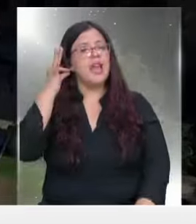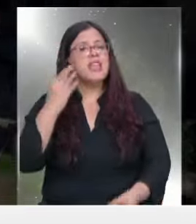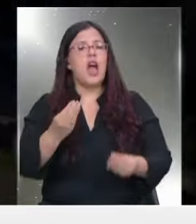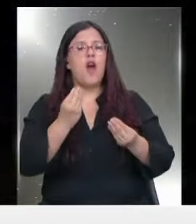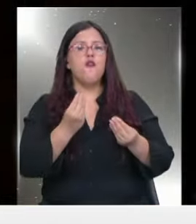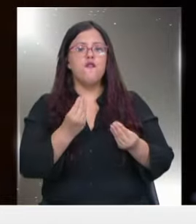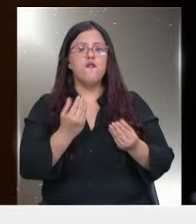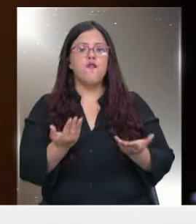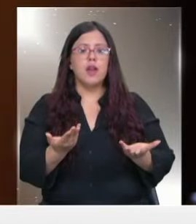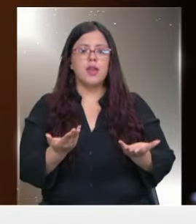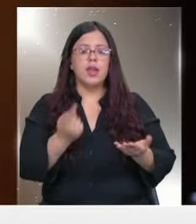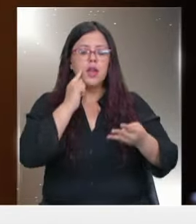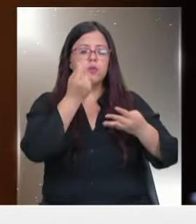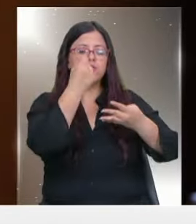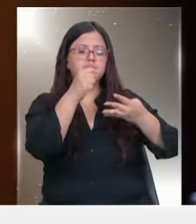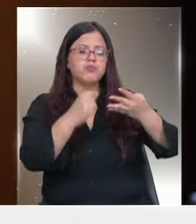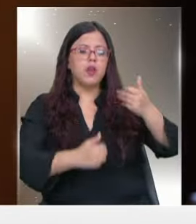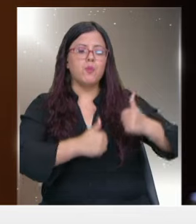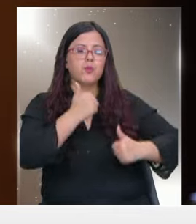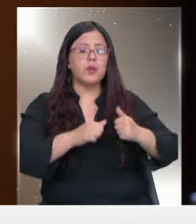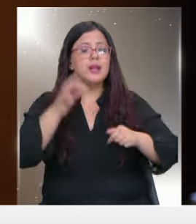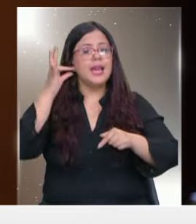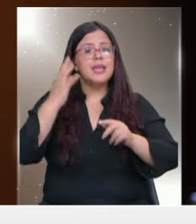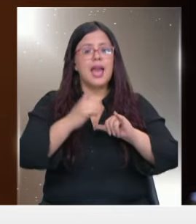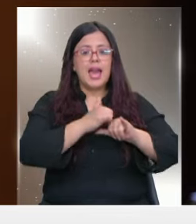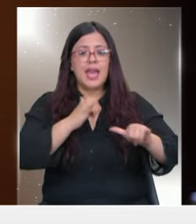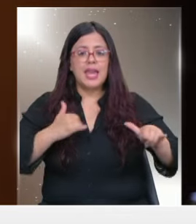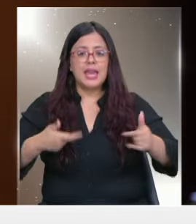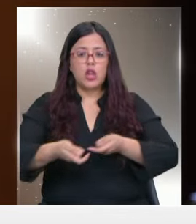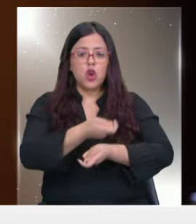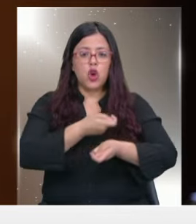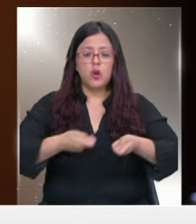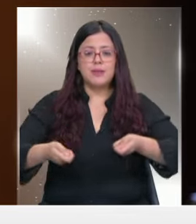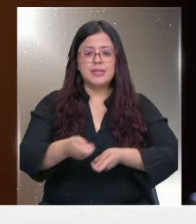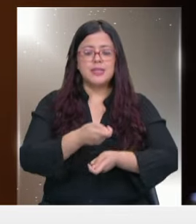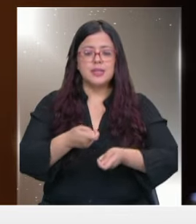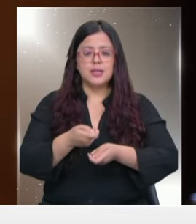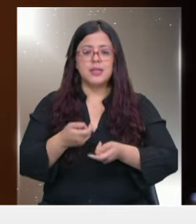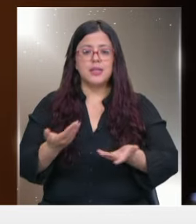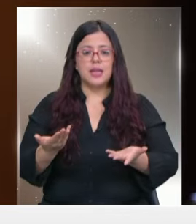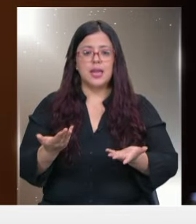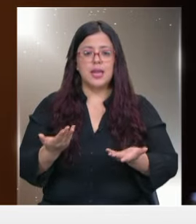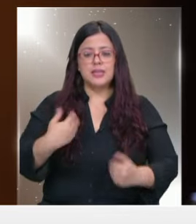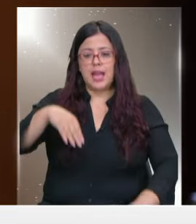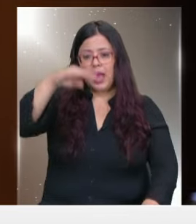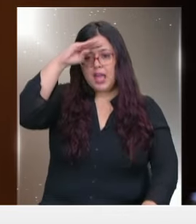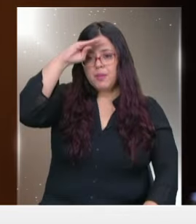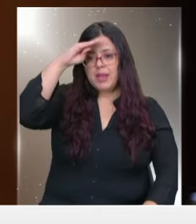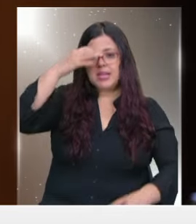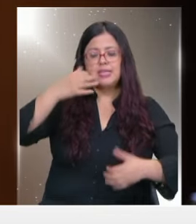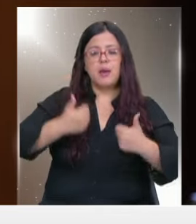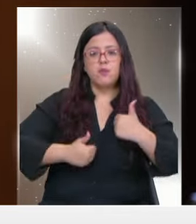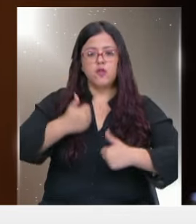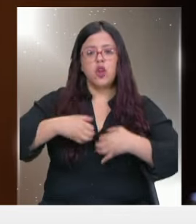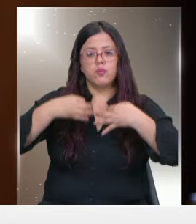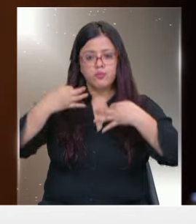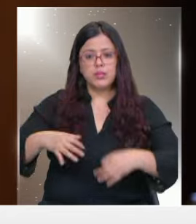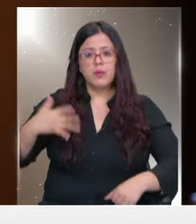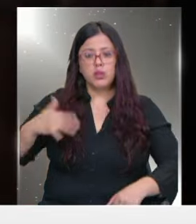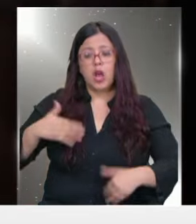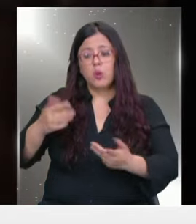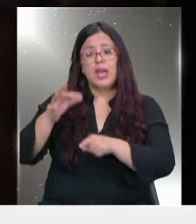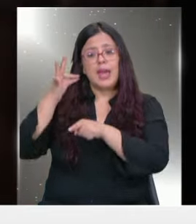desempeño profesional. Ella es ingeniero comercial con una experiencia profesional importante a pesar de ser